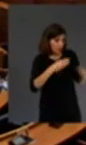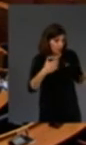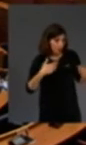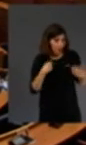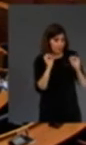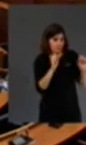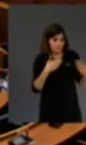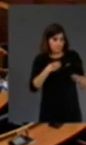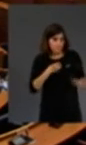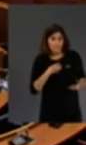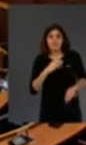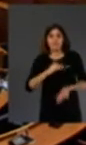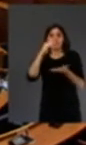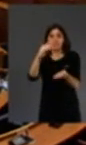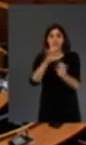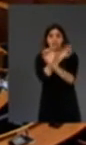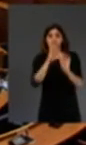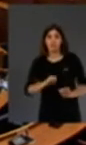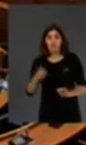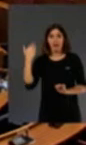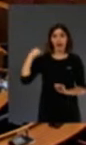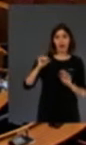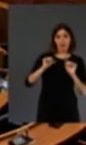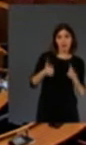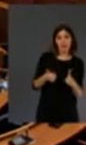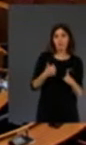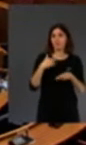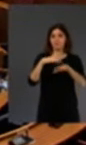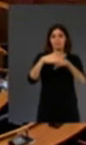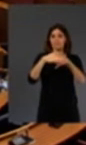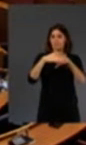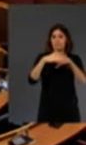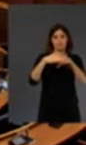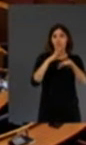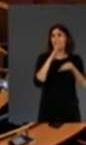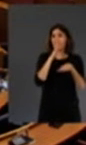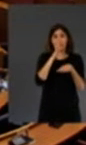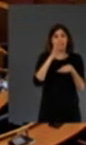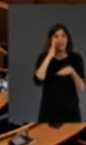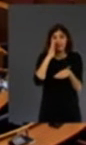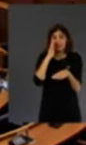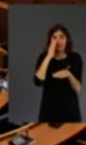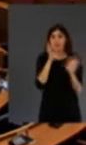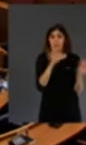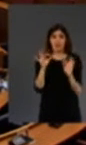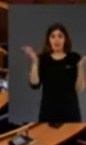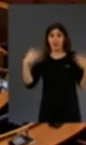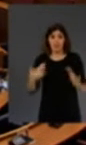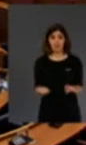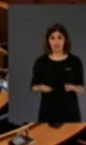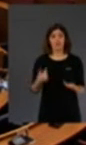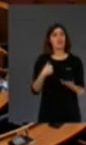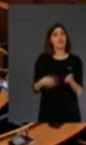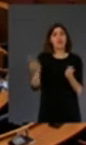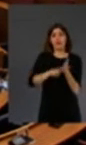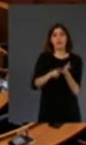haber llegado a tiempo en la protección de los profesionales sanitarios al no tener las medidas que estos merecían en este tiempo de crisis.